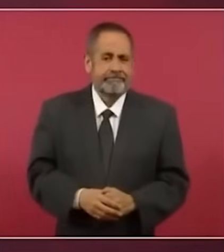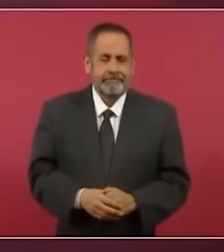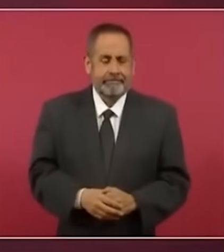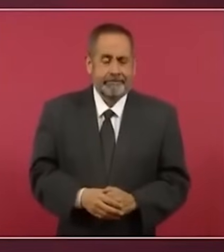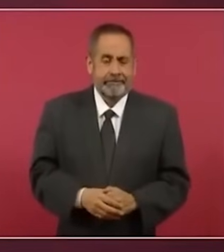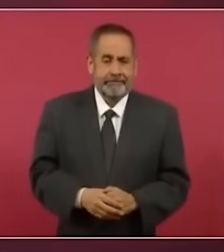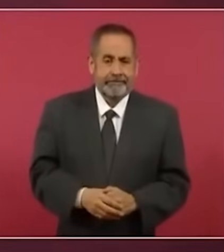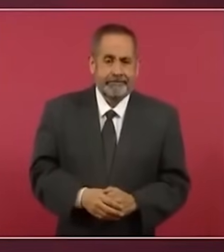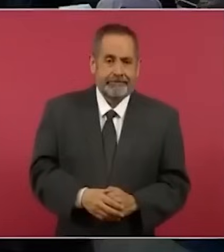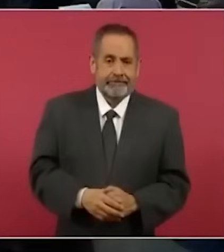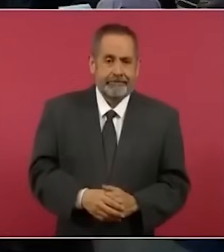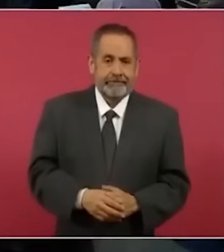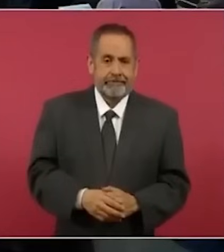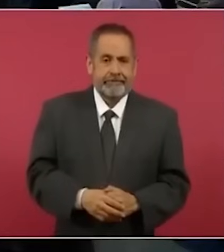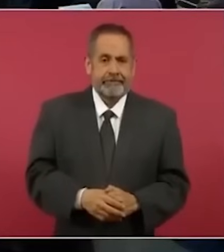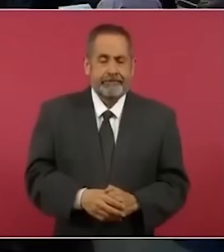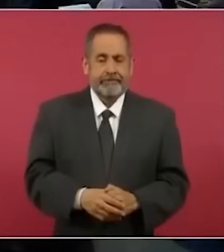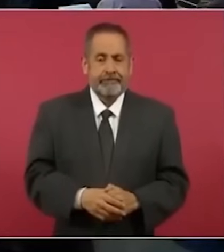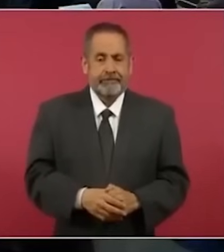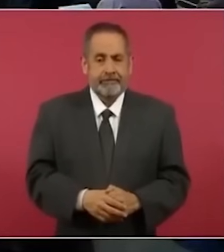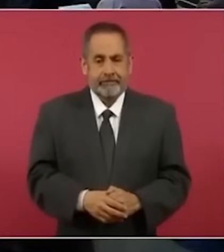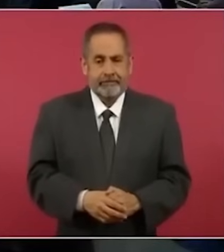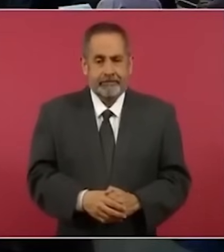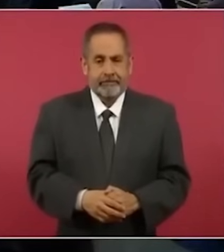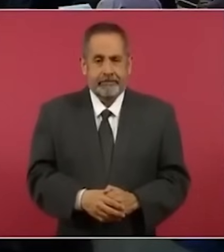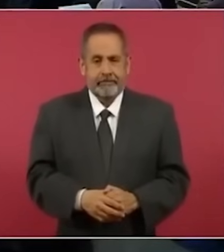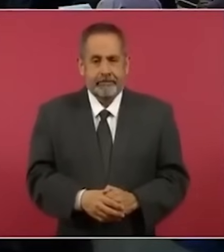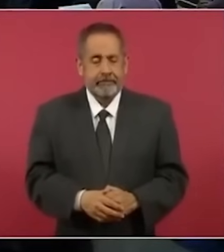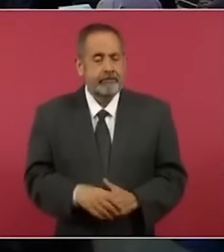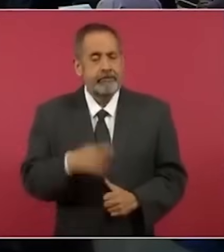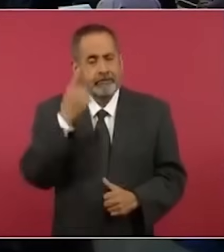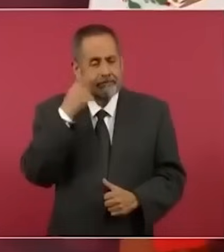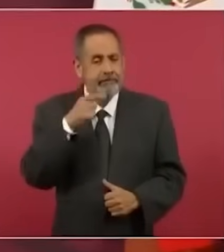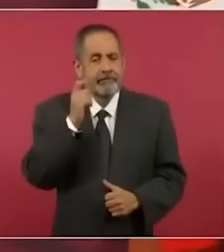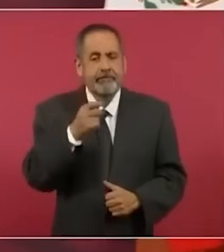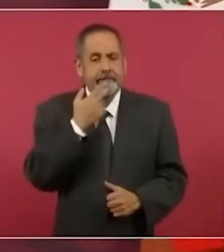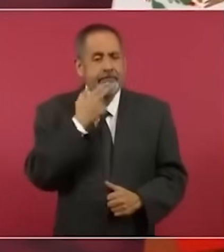el que estuviésemos volteando todos